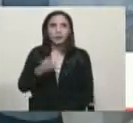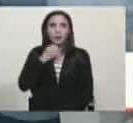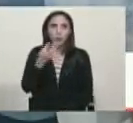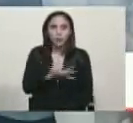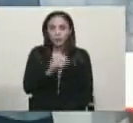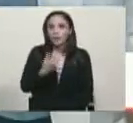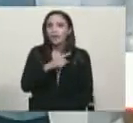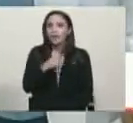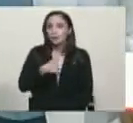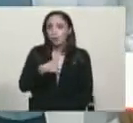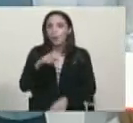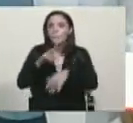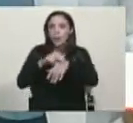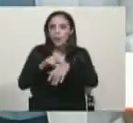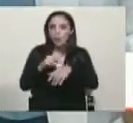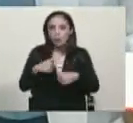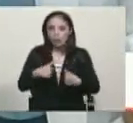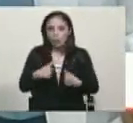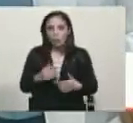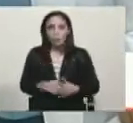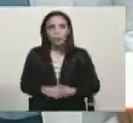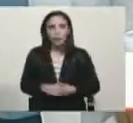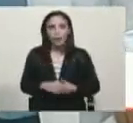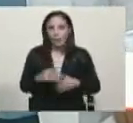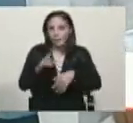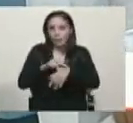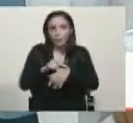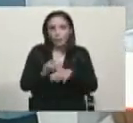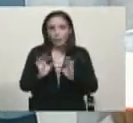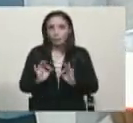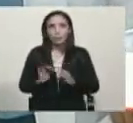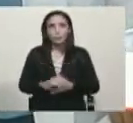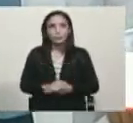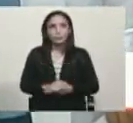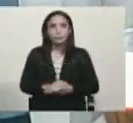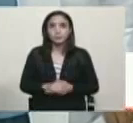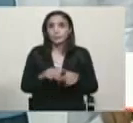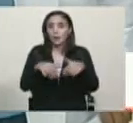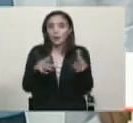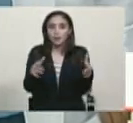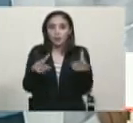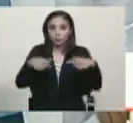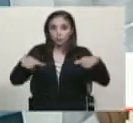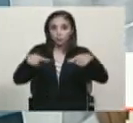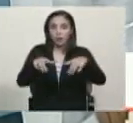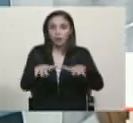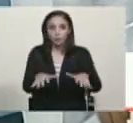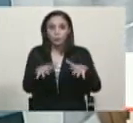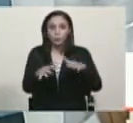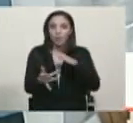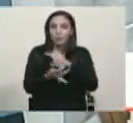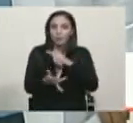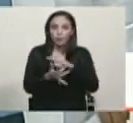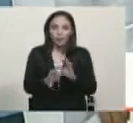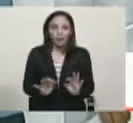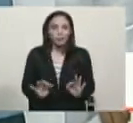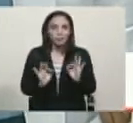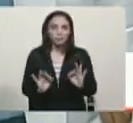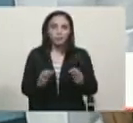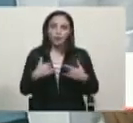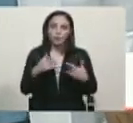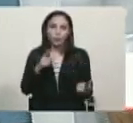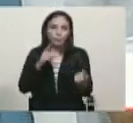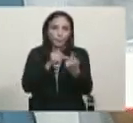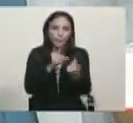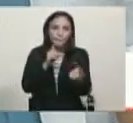Castañeda, físico médico. Este equipo es de alta tecnología y nos permite, en este caso, brindarle